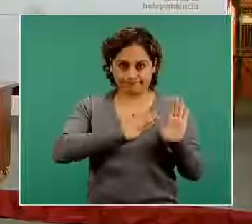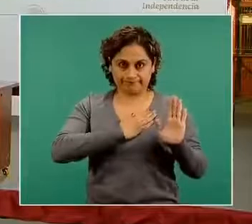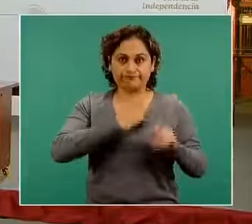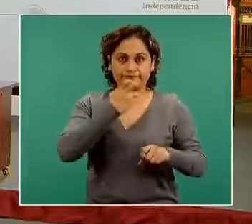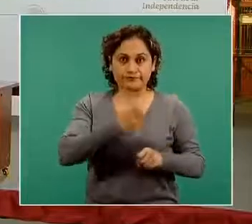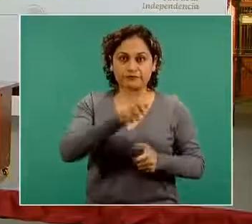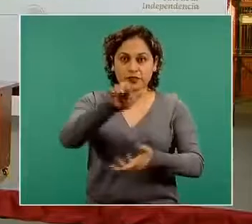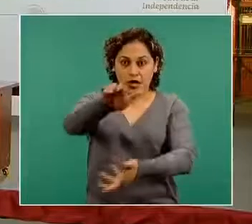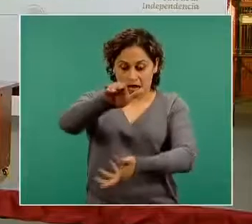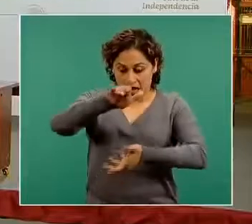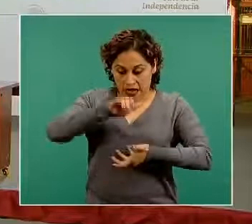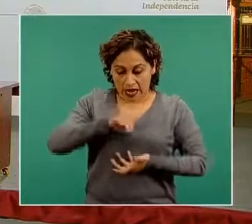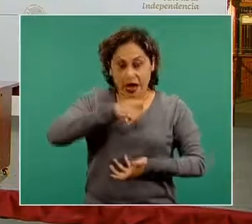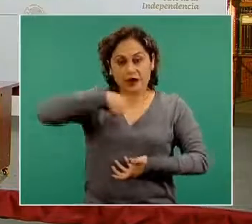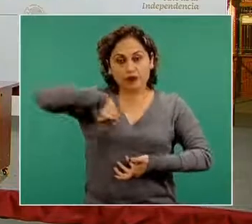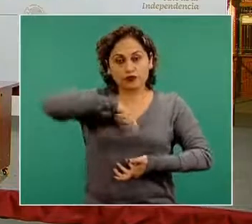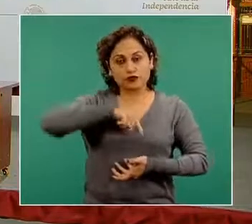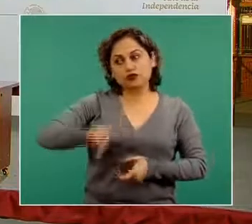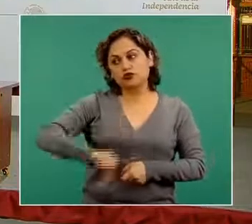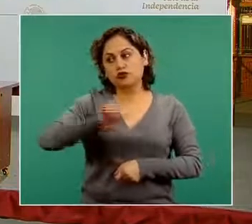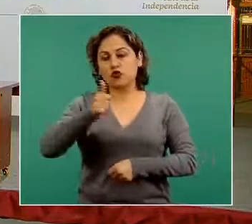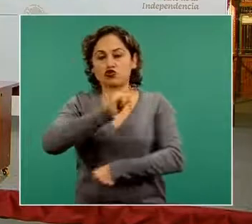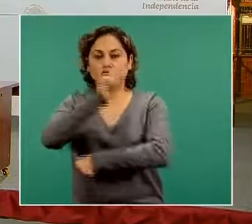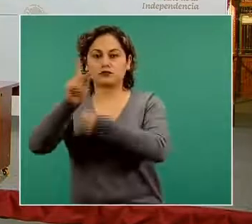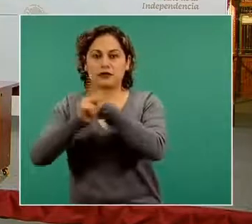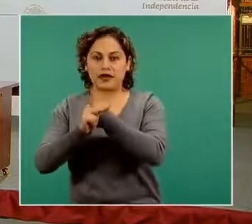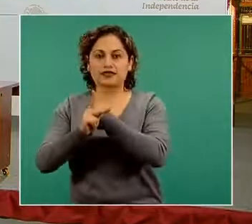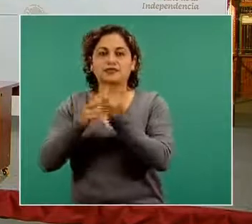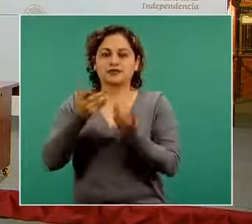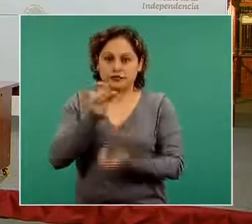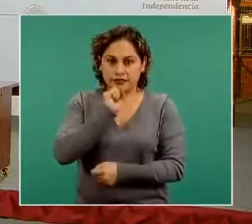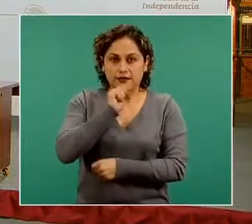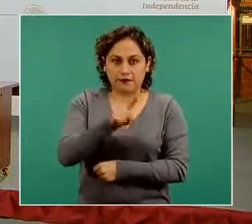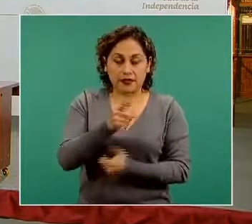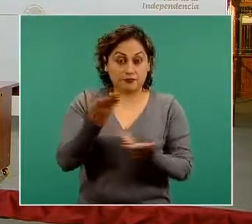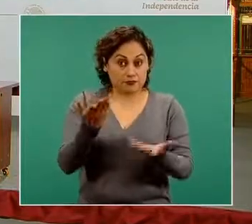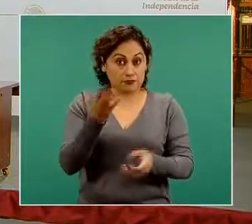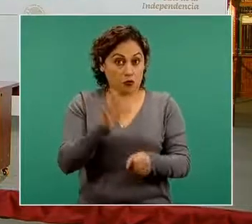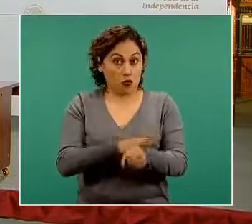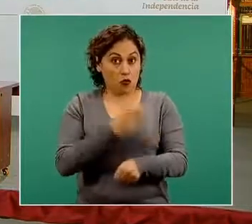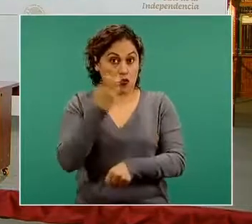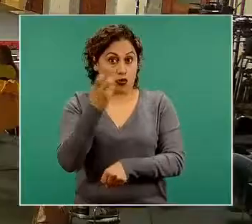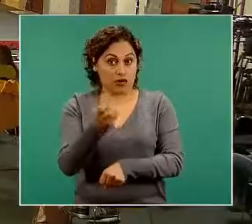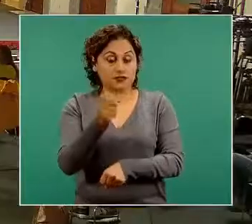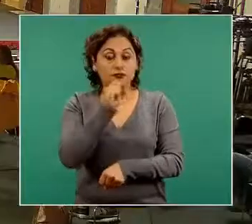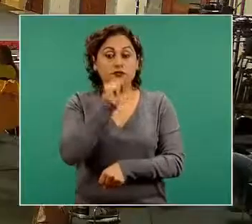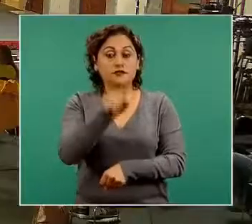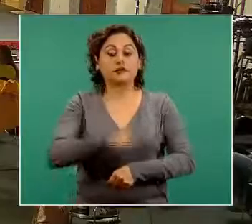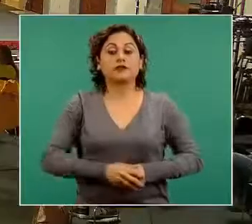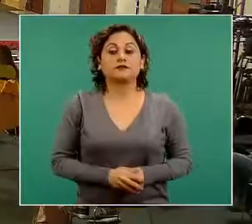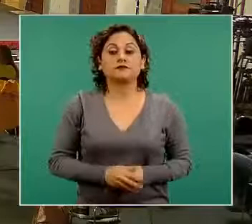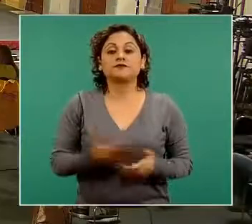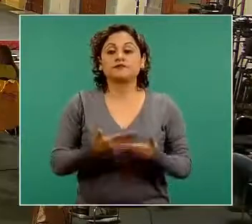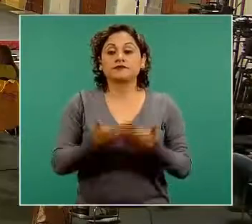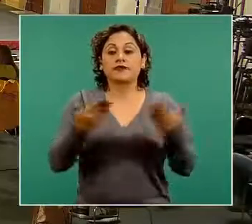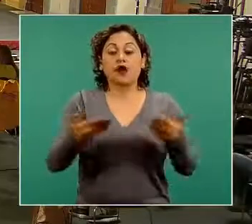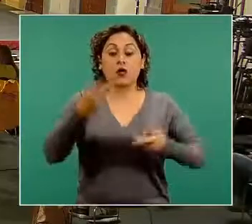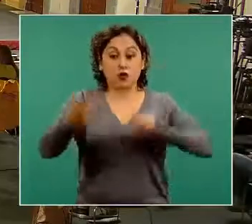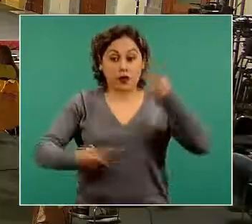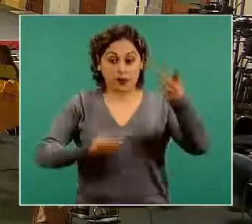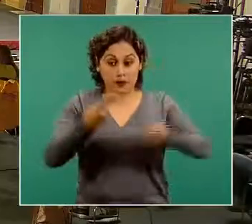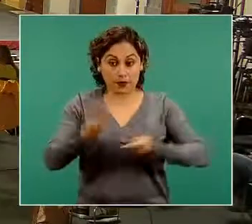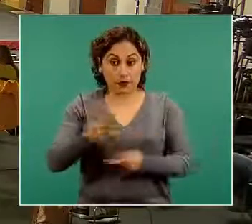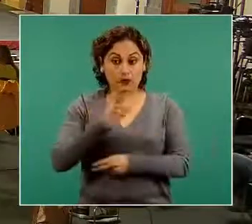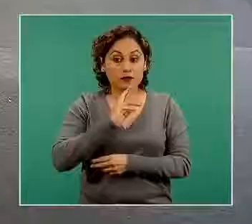que también a COVAX y a otros países. Esa es la situación. Vamos a entrar a preguntas y comentarios, por